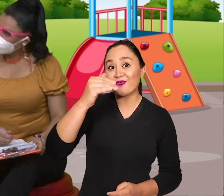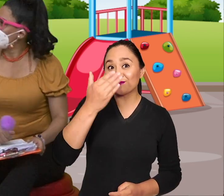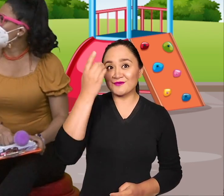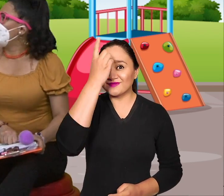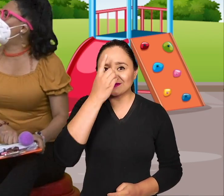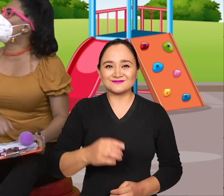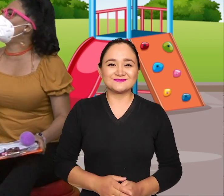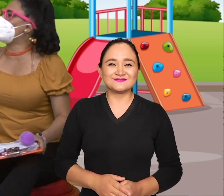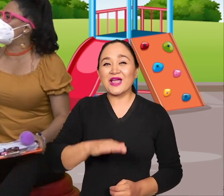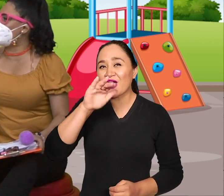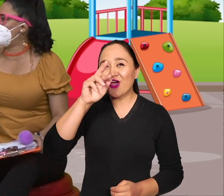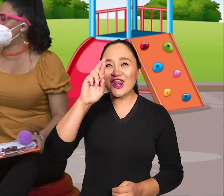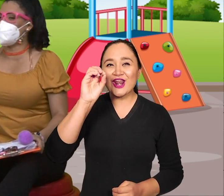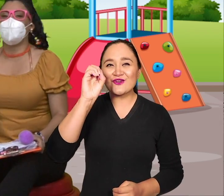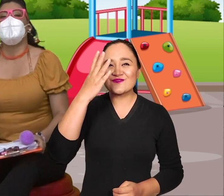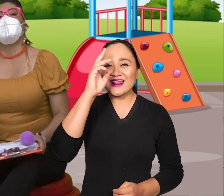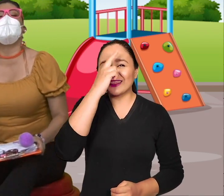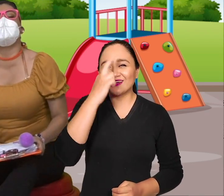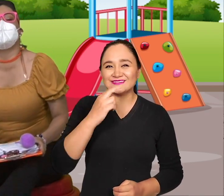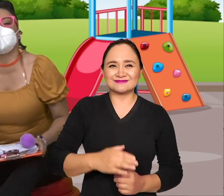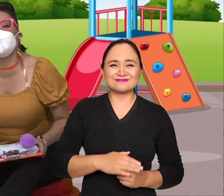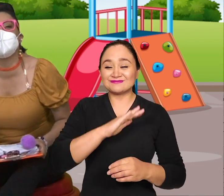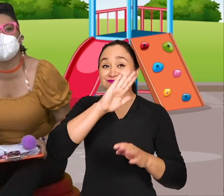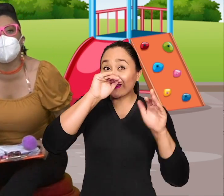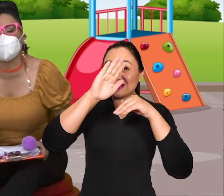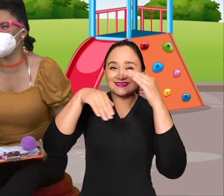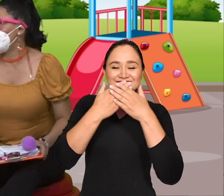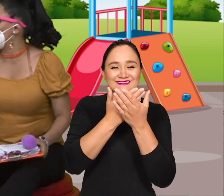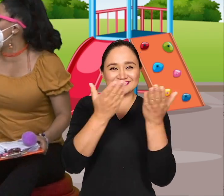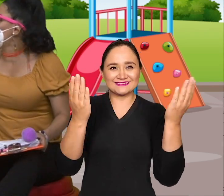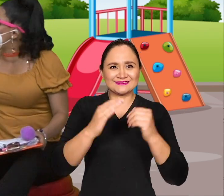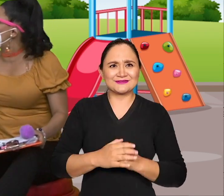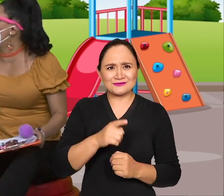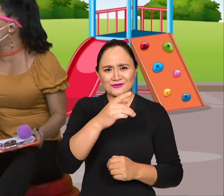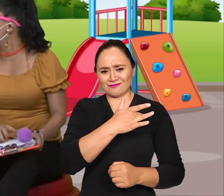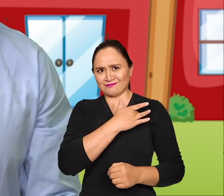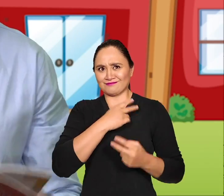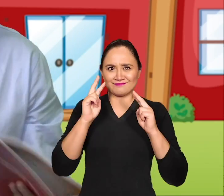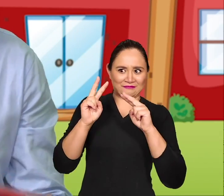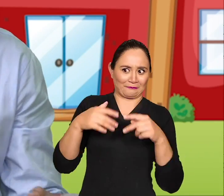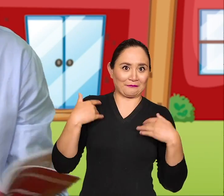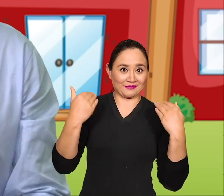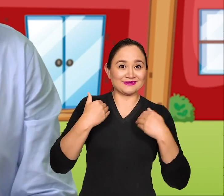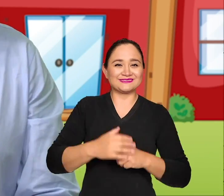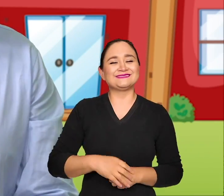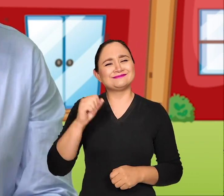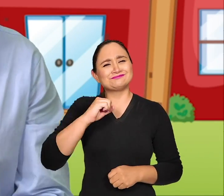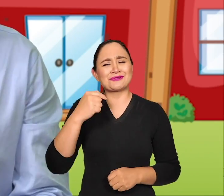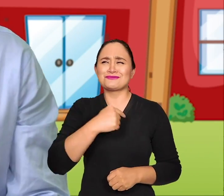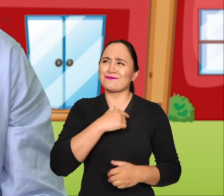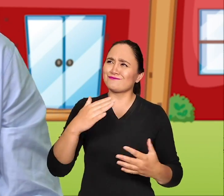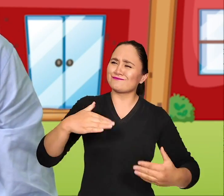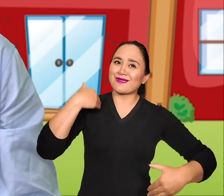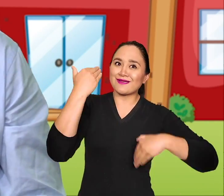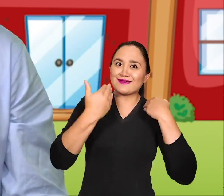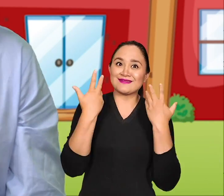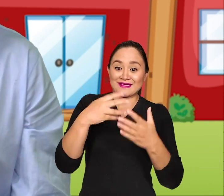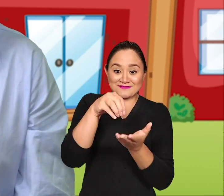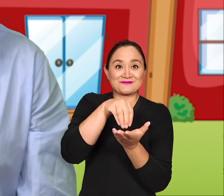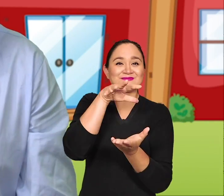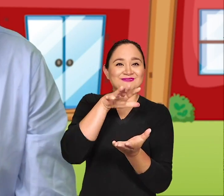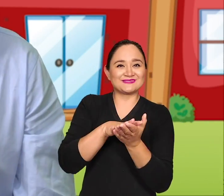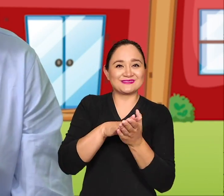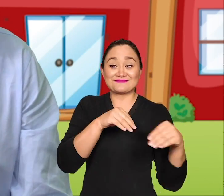Hola, profe Diana. Hola, Roberto. Hola a todas y todos. Te veo contento. Sí, me alegra tanto que implementemos